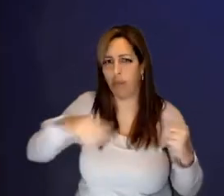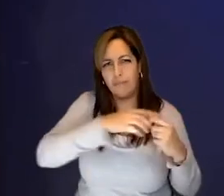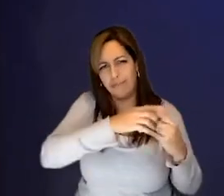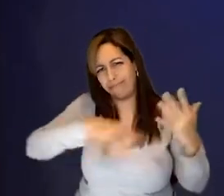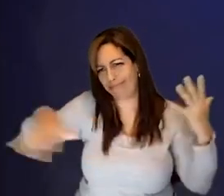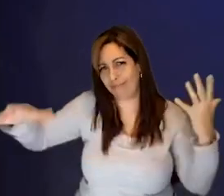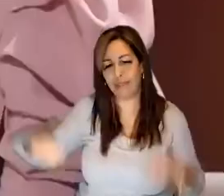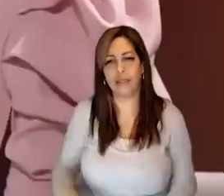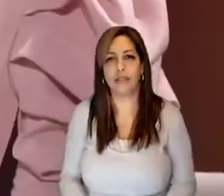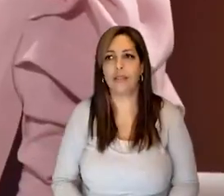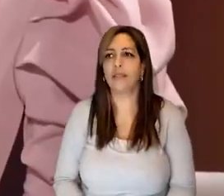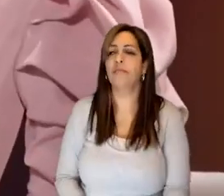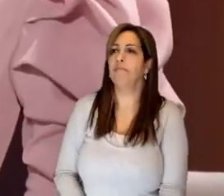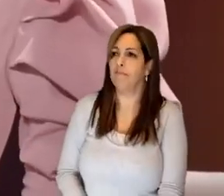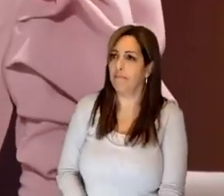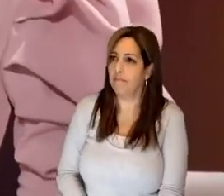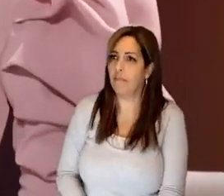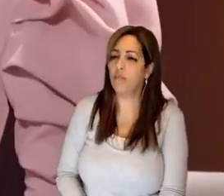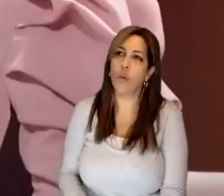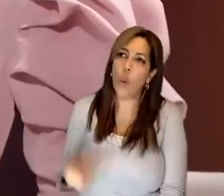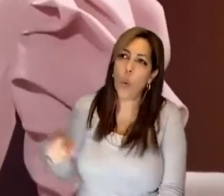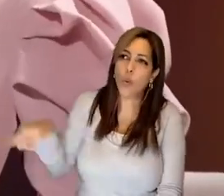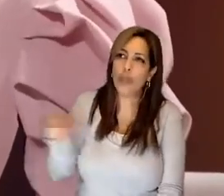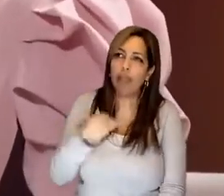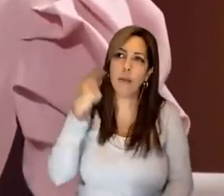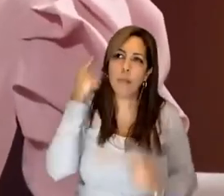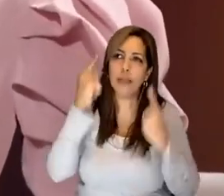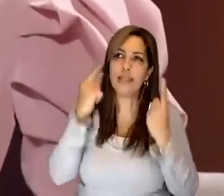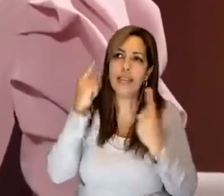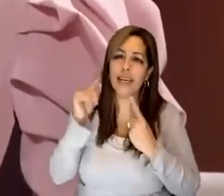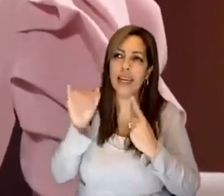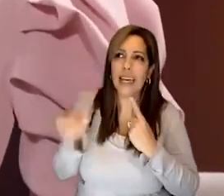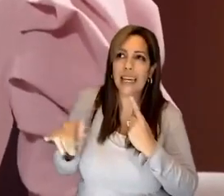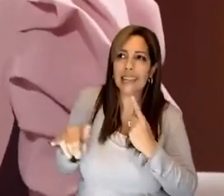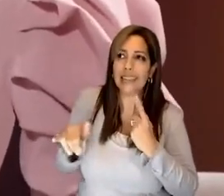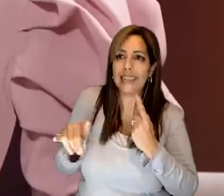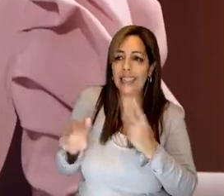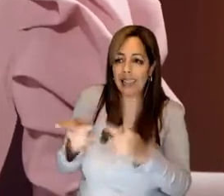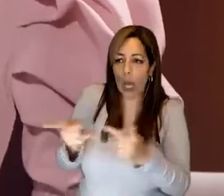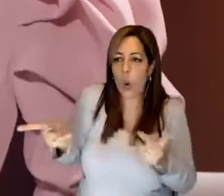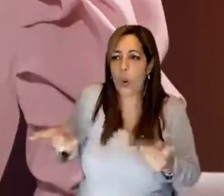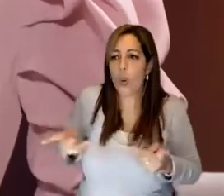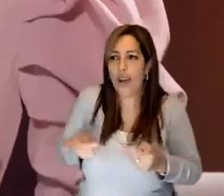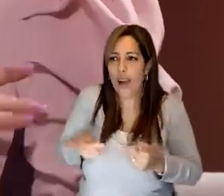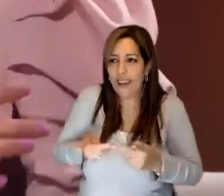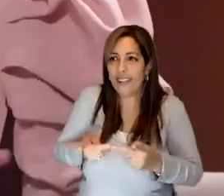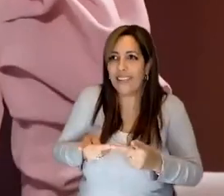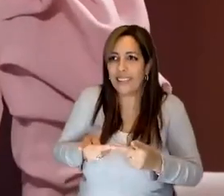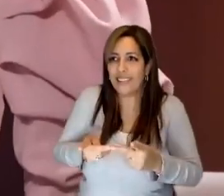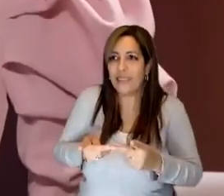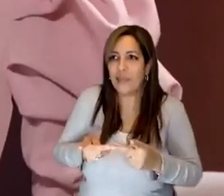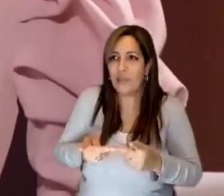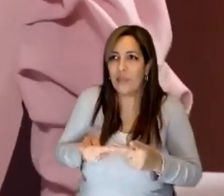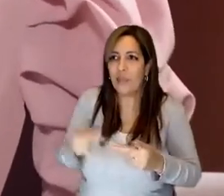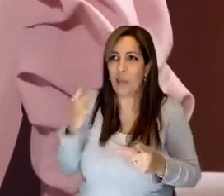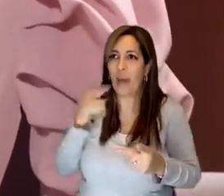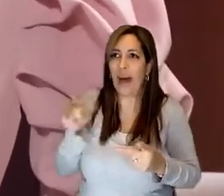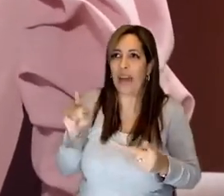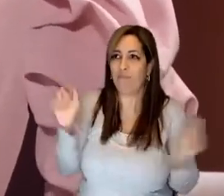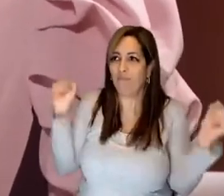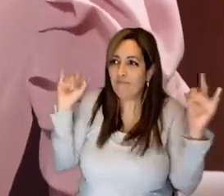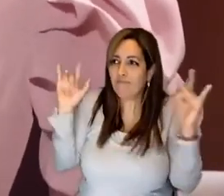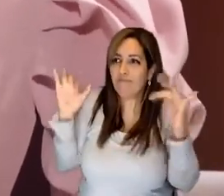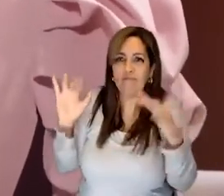locales. Y quizás para cerrar, ¿proyectan que este lugar sea un lugar que esté desarrollado para que se